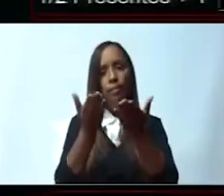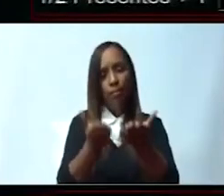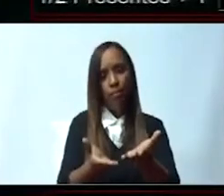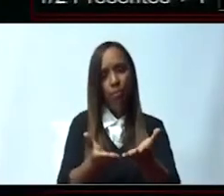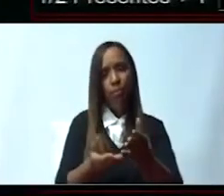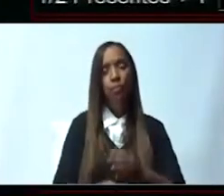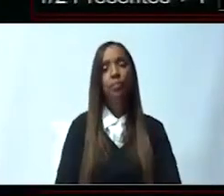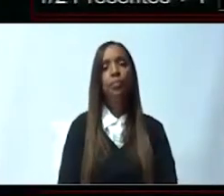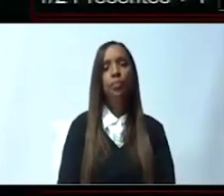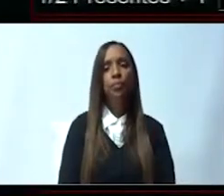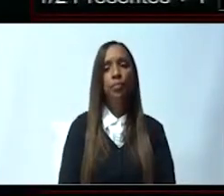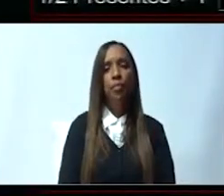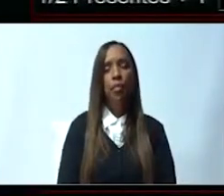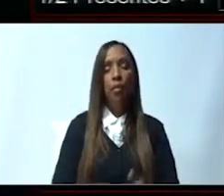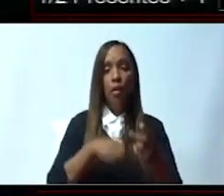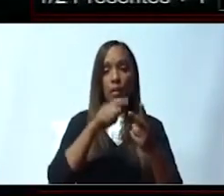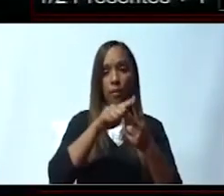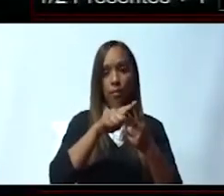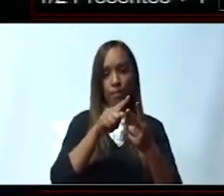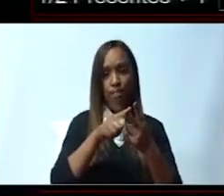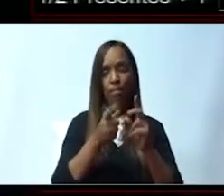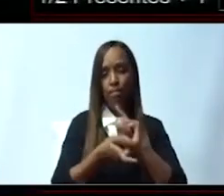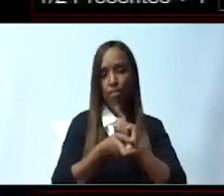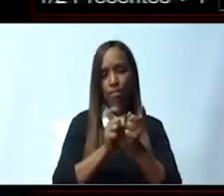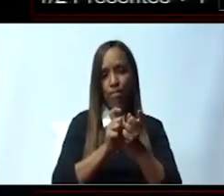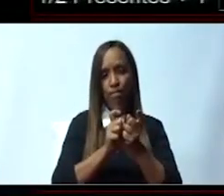Informe con su modificación.